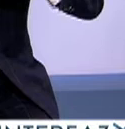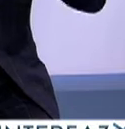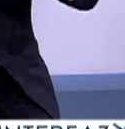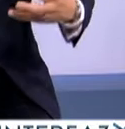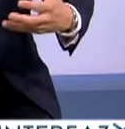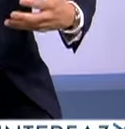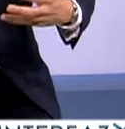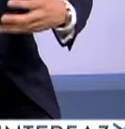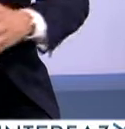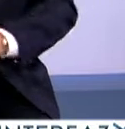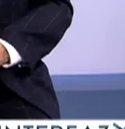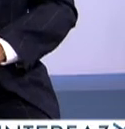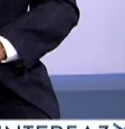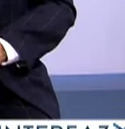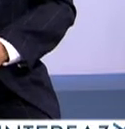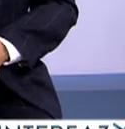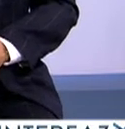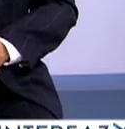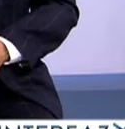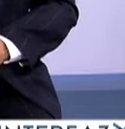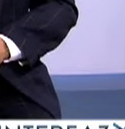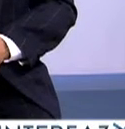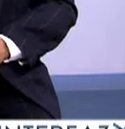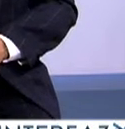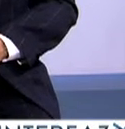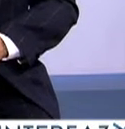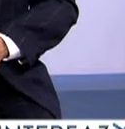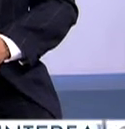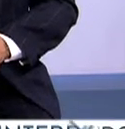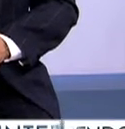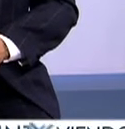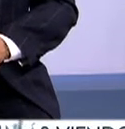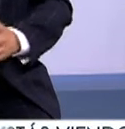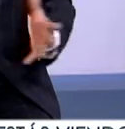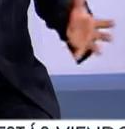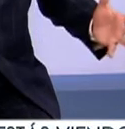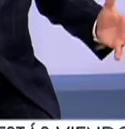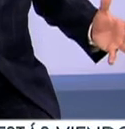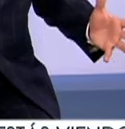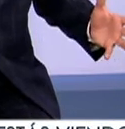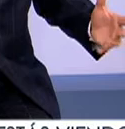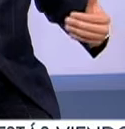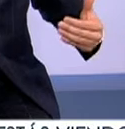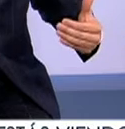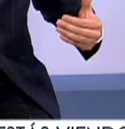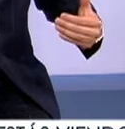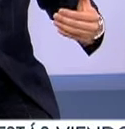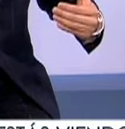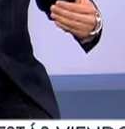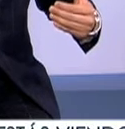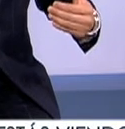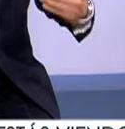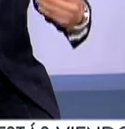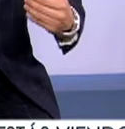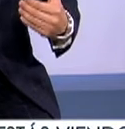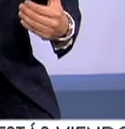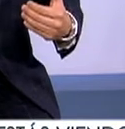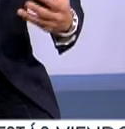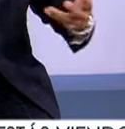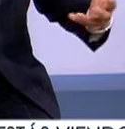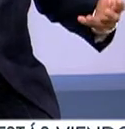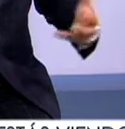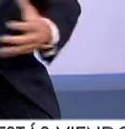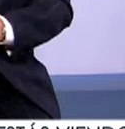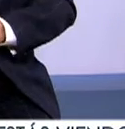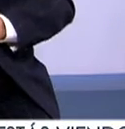fallecidos y que por supuesto quedar en manos de la ciencia para que puedan aprovechar nuestros órganos aún viables,